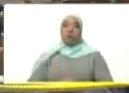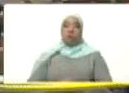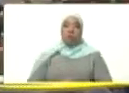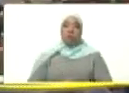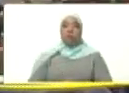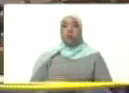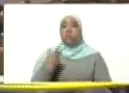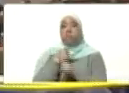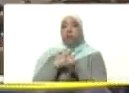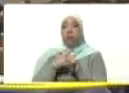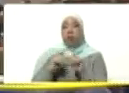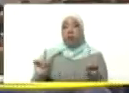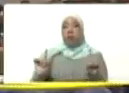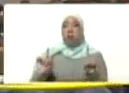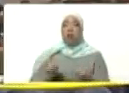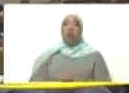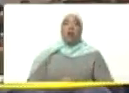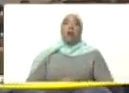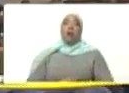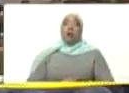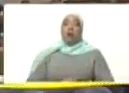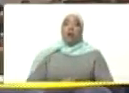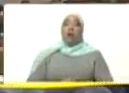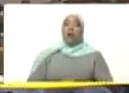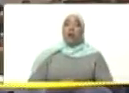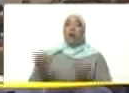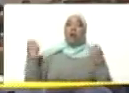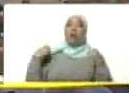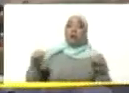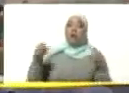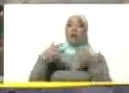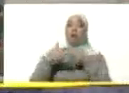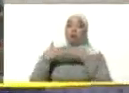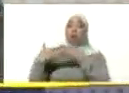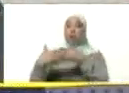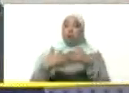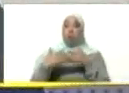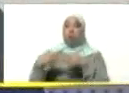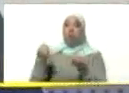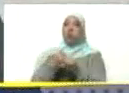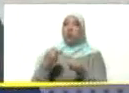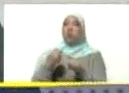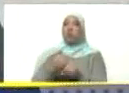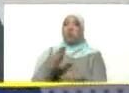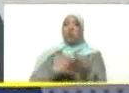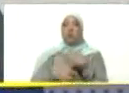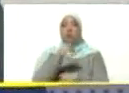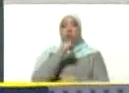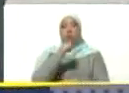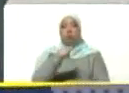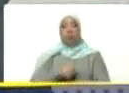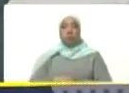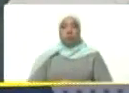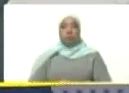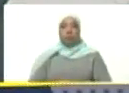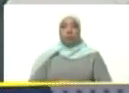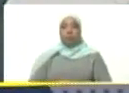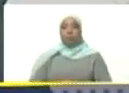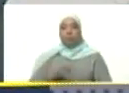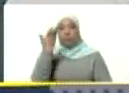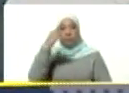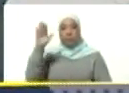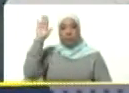embargo, imperialism and hegemony, el imperialismo y la hegemonía hypocritically and shamelessly assert otherwise, hipócritamente